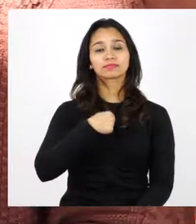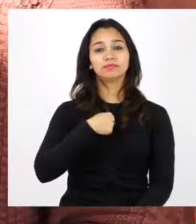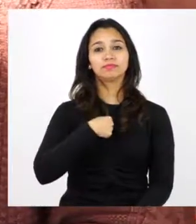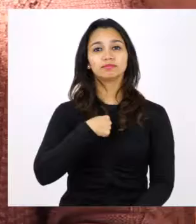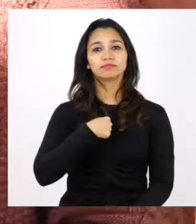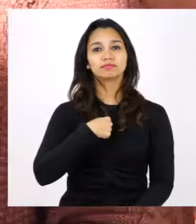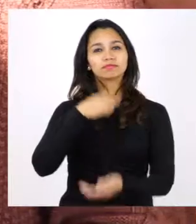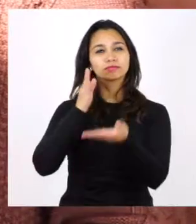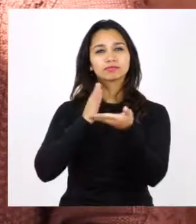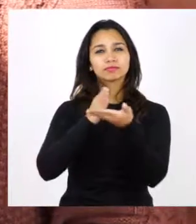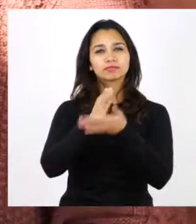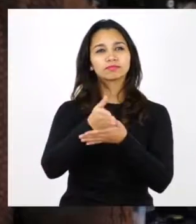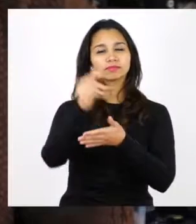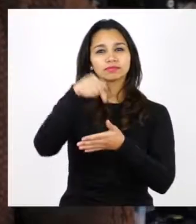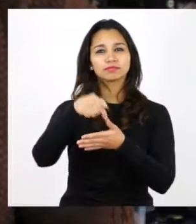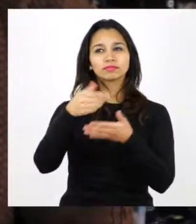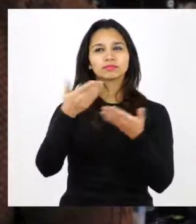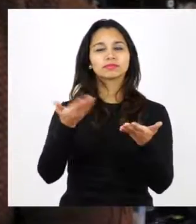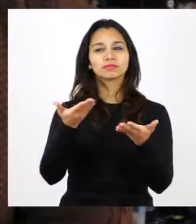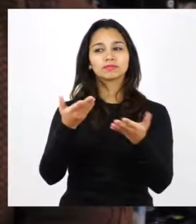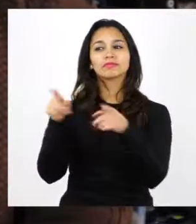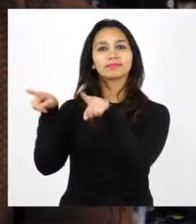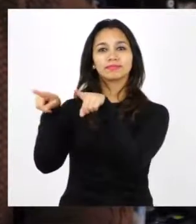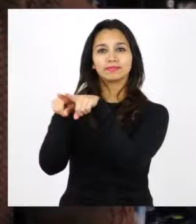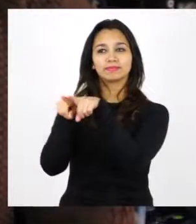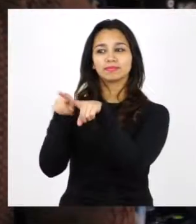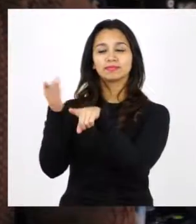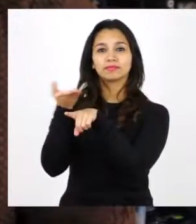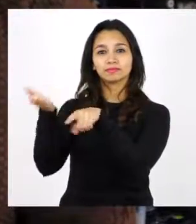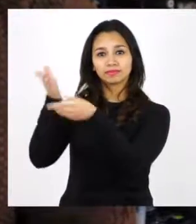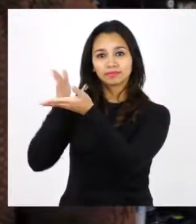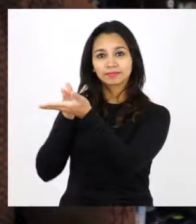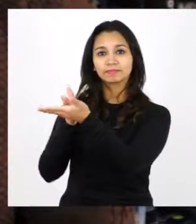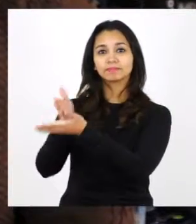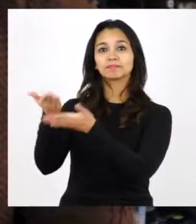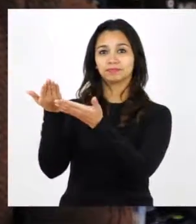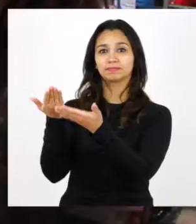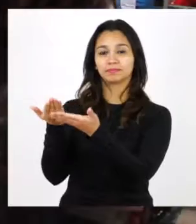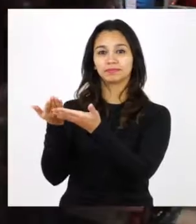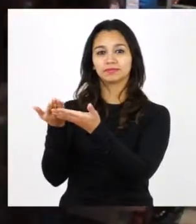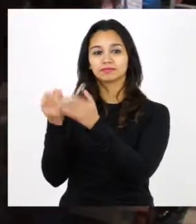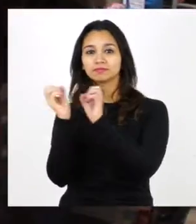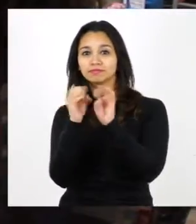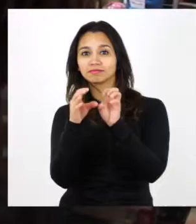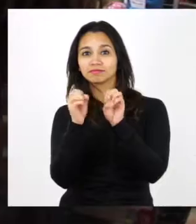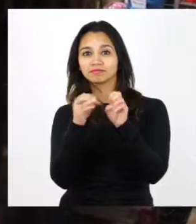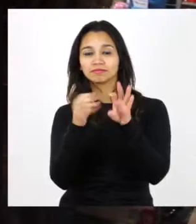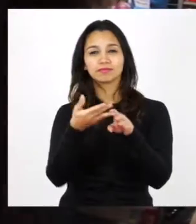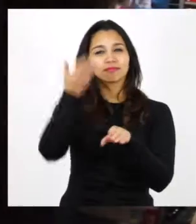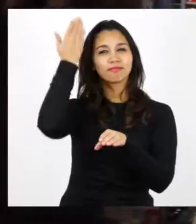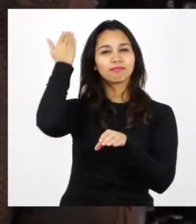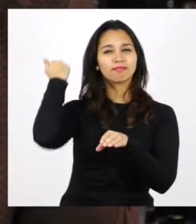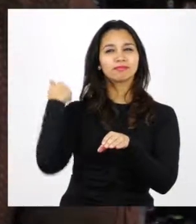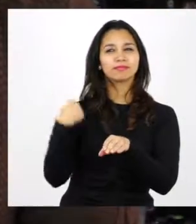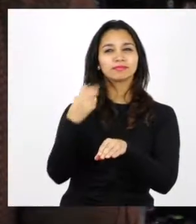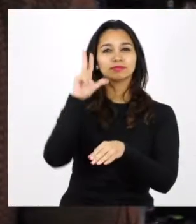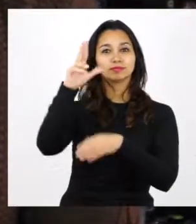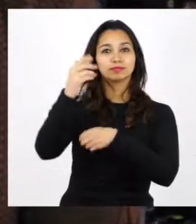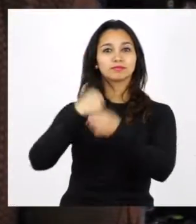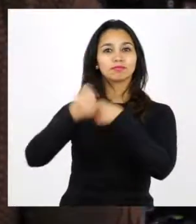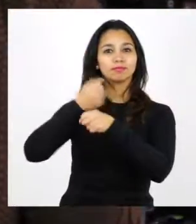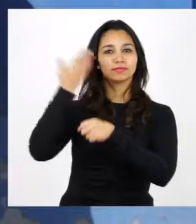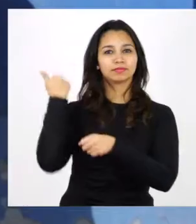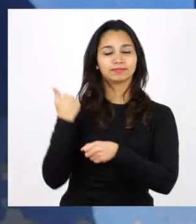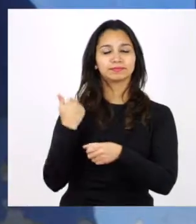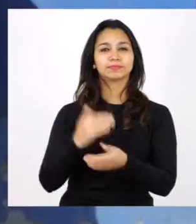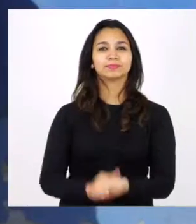Yo cuando comencé acá fue por intermedio de una hermana mía. Ella inició el local hace